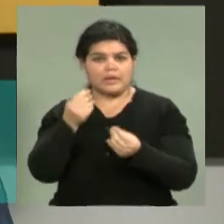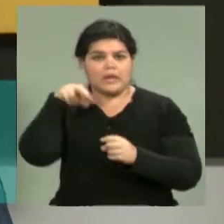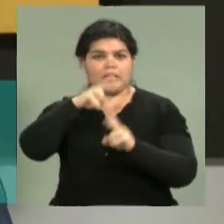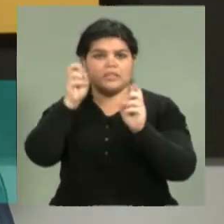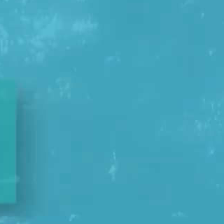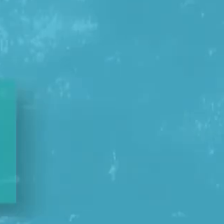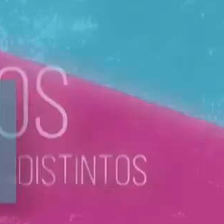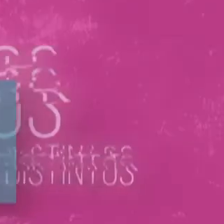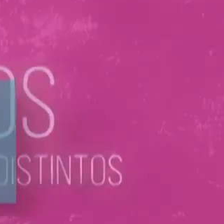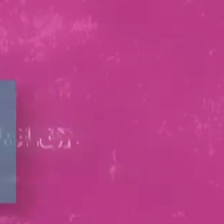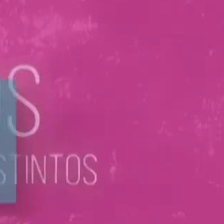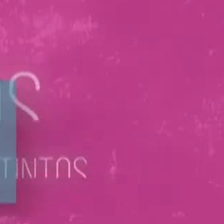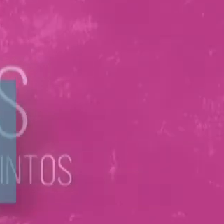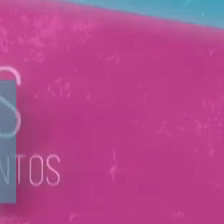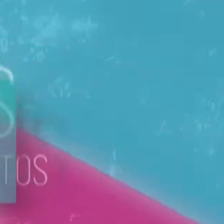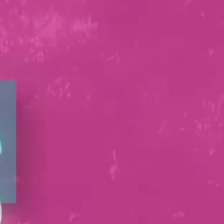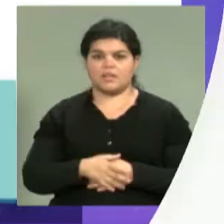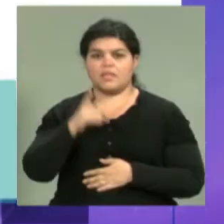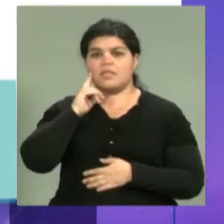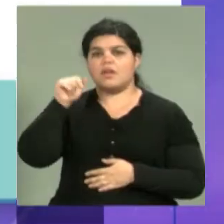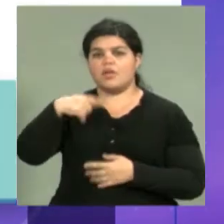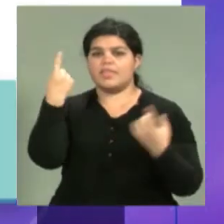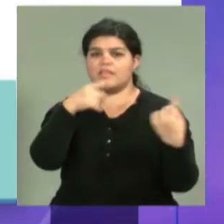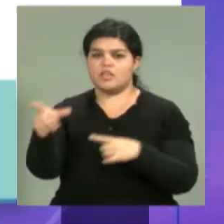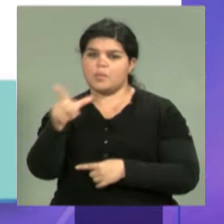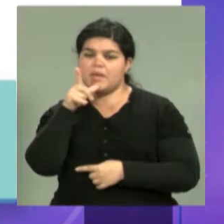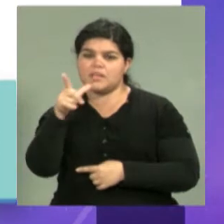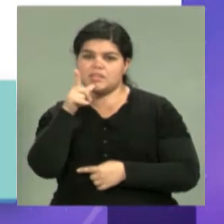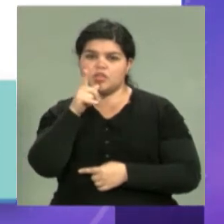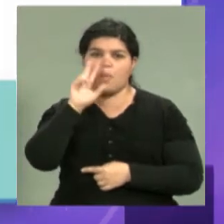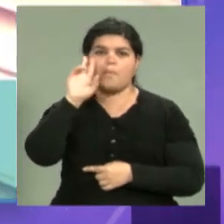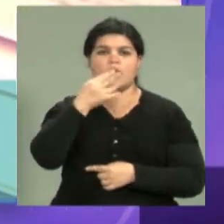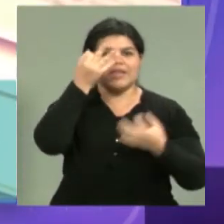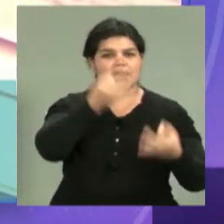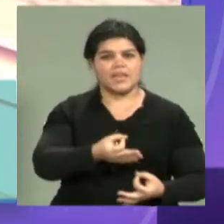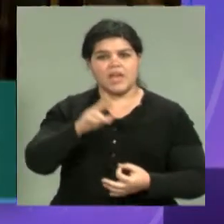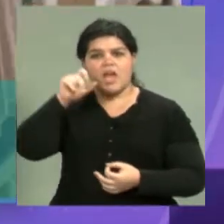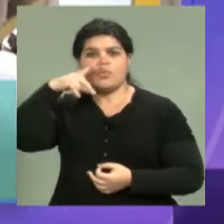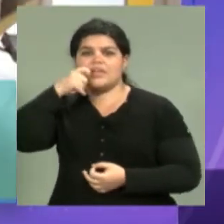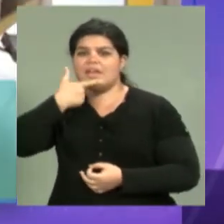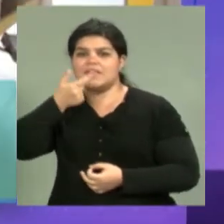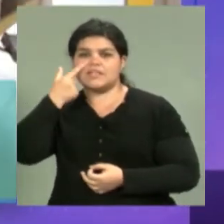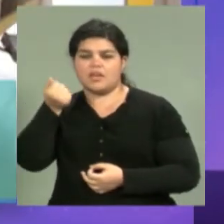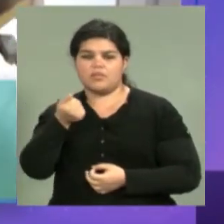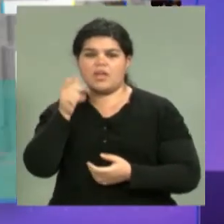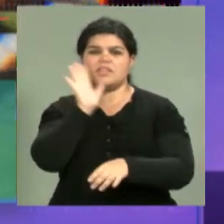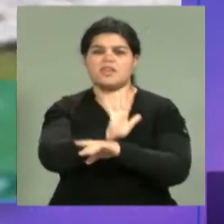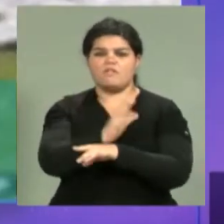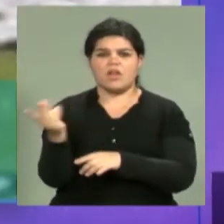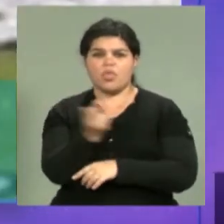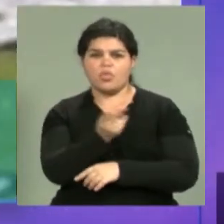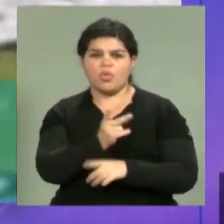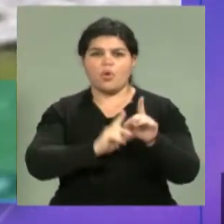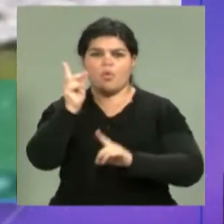tema. Hoy, en Distintos Parecidos, muerte digna y eutanasia. Los términos muerte digna y eutanasia